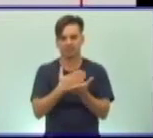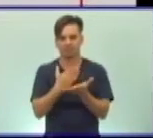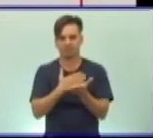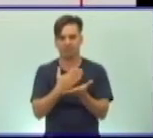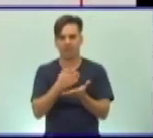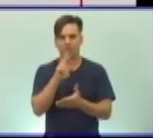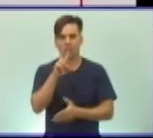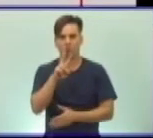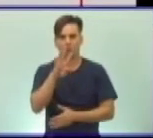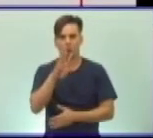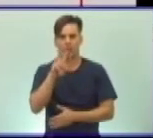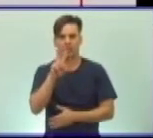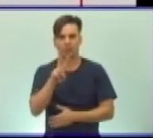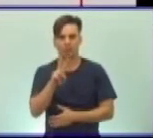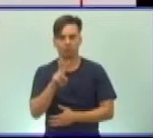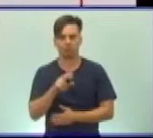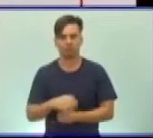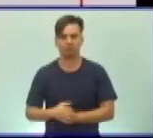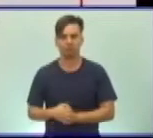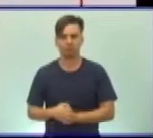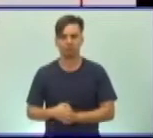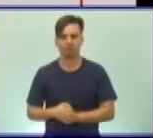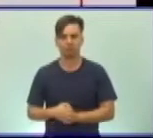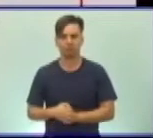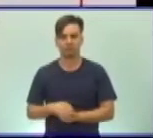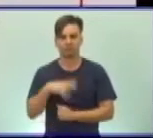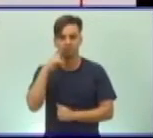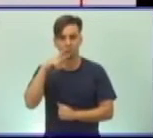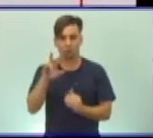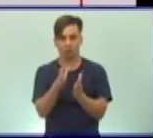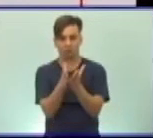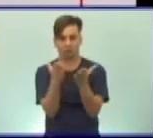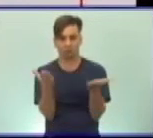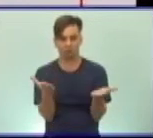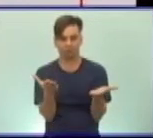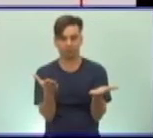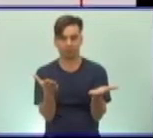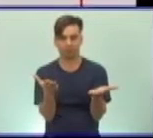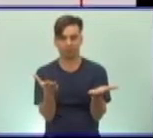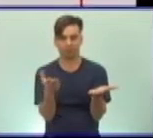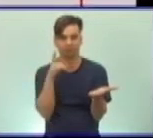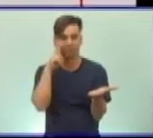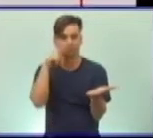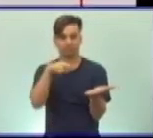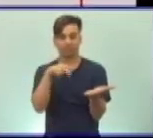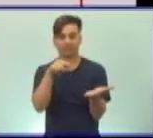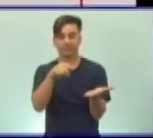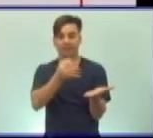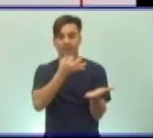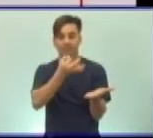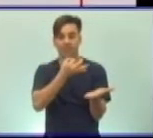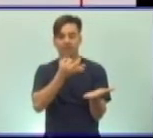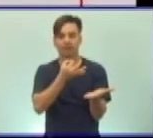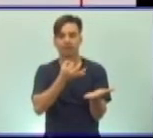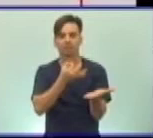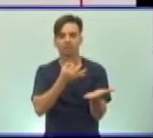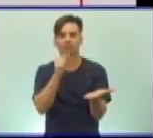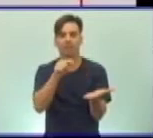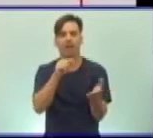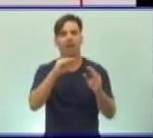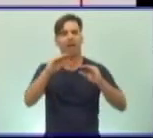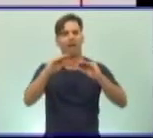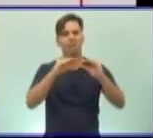Rápido. ¿Ya lo tiene? Sí, la página 242 dice: como parte de la preparación de